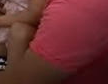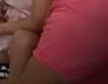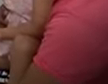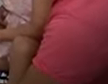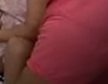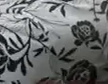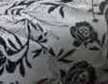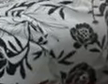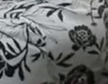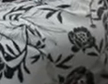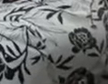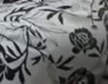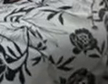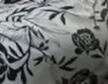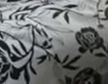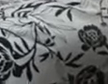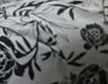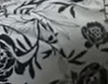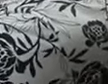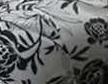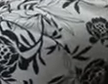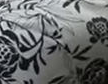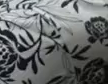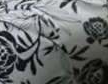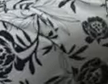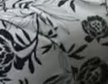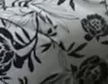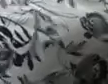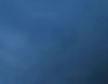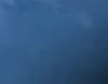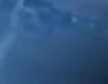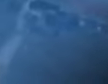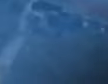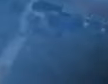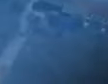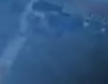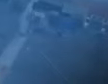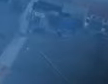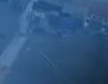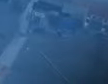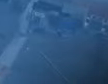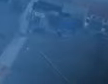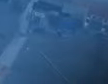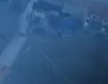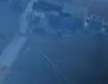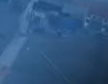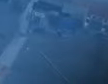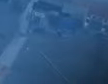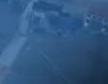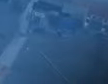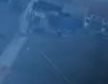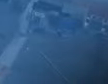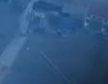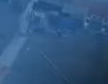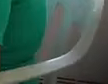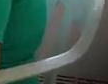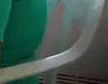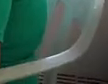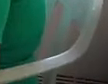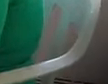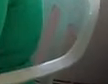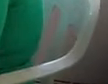integral, detención temprana, protección específica y educación para la salud. Programa Demanda Inducida. En la